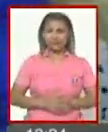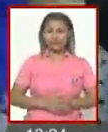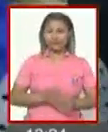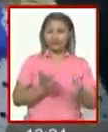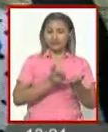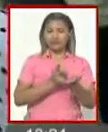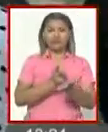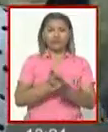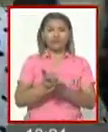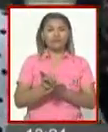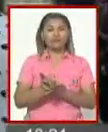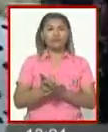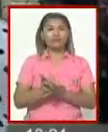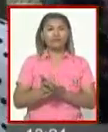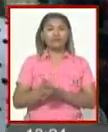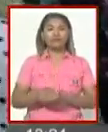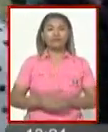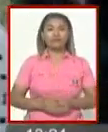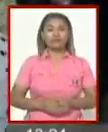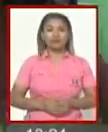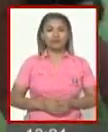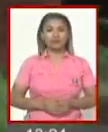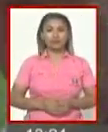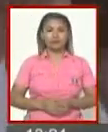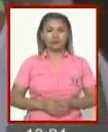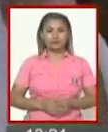de verdad,